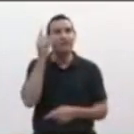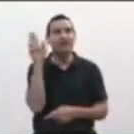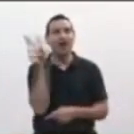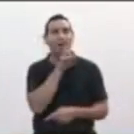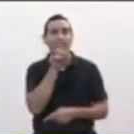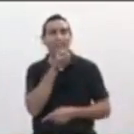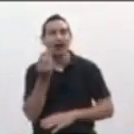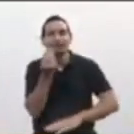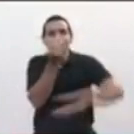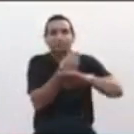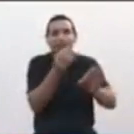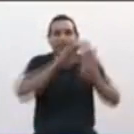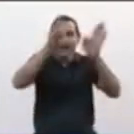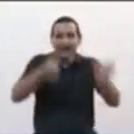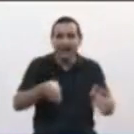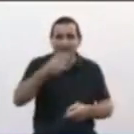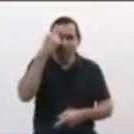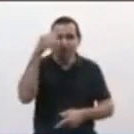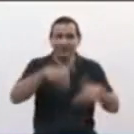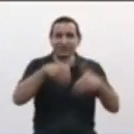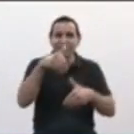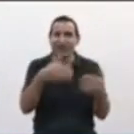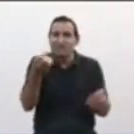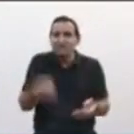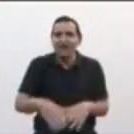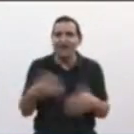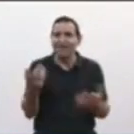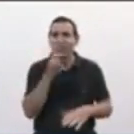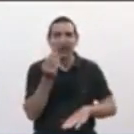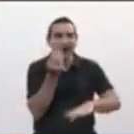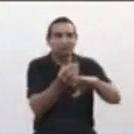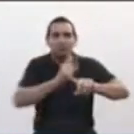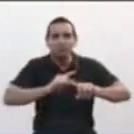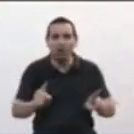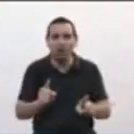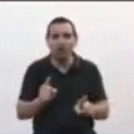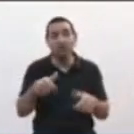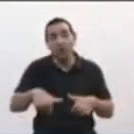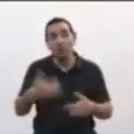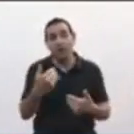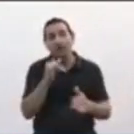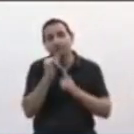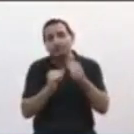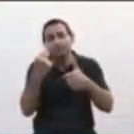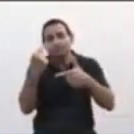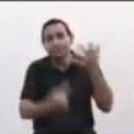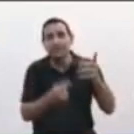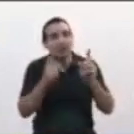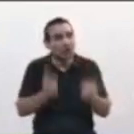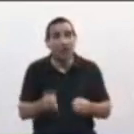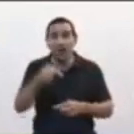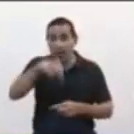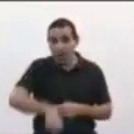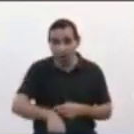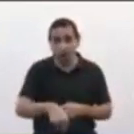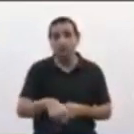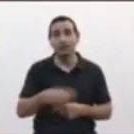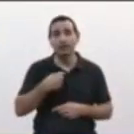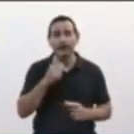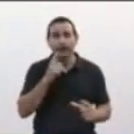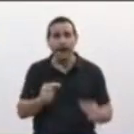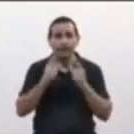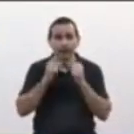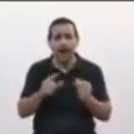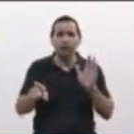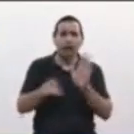en la cámara nacional electoral entonces hoy podemos decir un montón de cosas pero es el día en que a pesar de todo lo que declara reclamamos